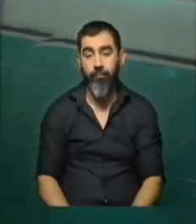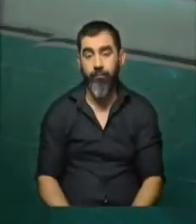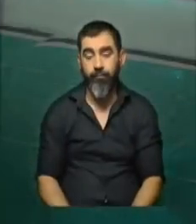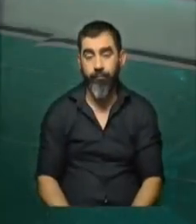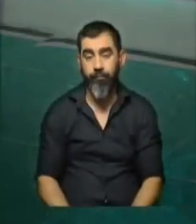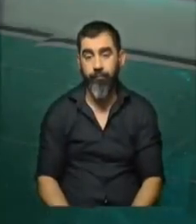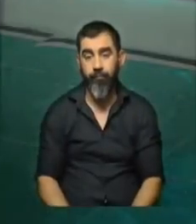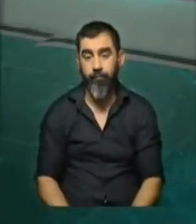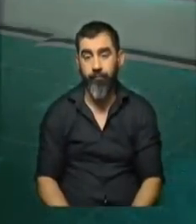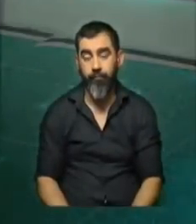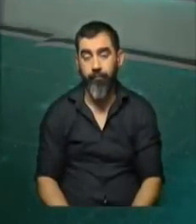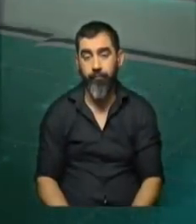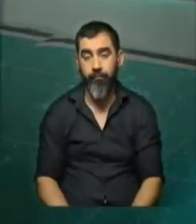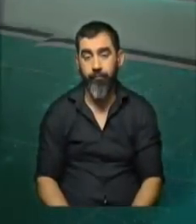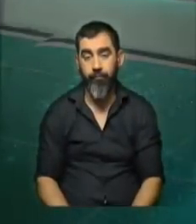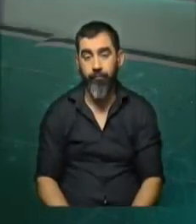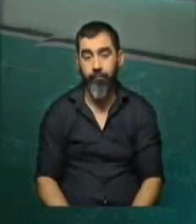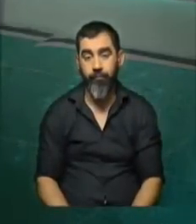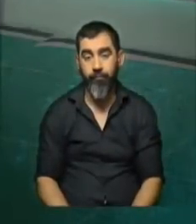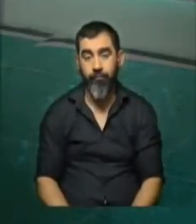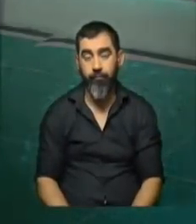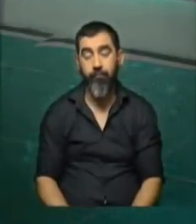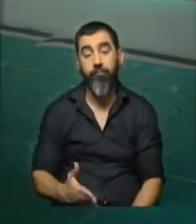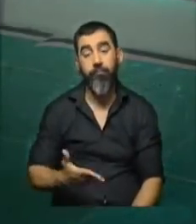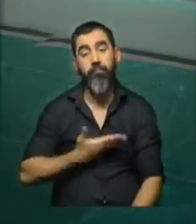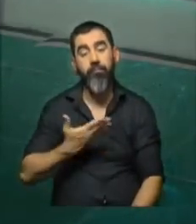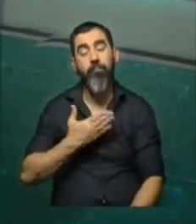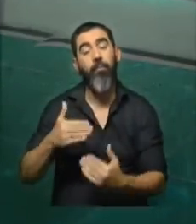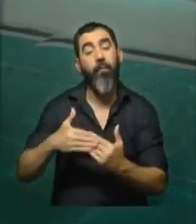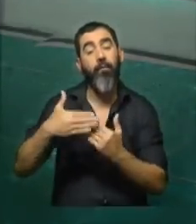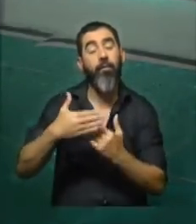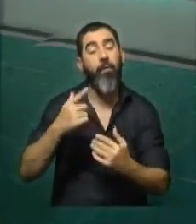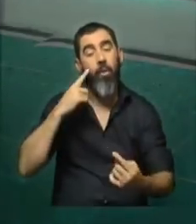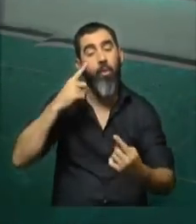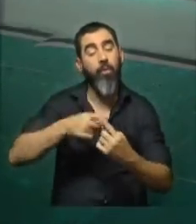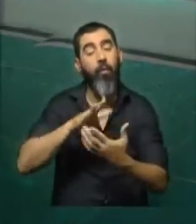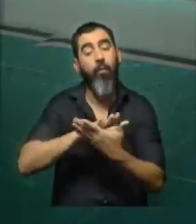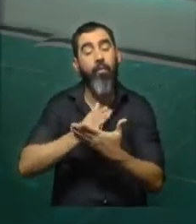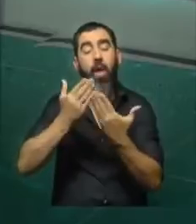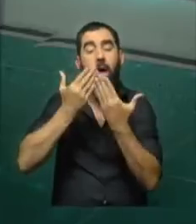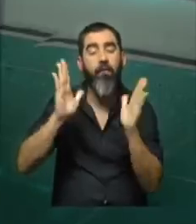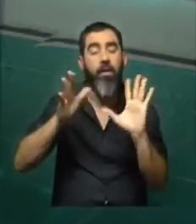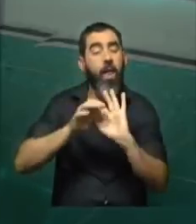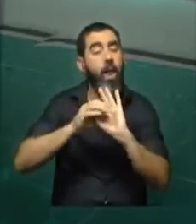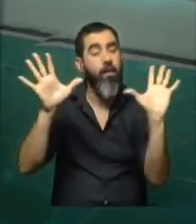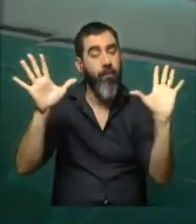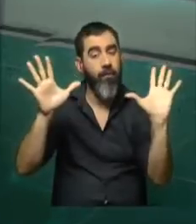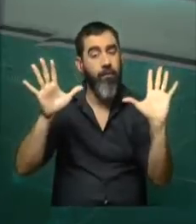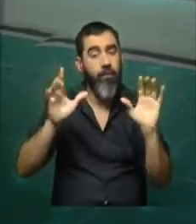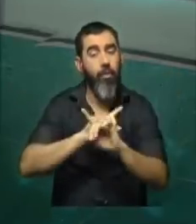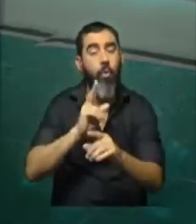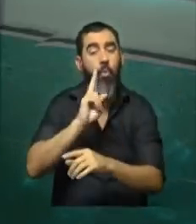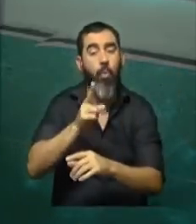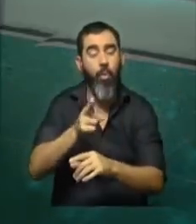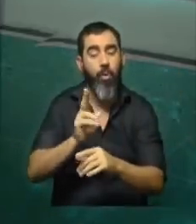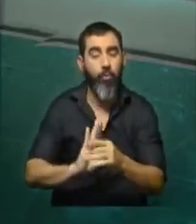Bueno, clarito allí lo que decía el jerarca. El reclamo de los vecinos apunta a lograr una frontera abierta y libre, sin restricciones con carriles